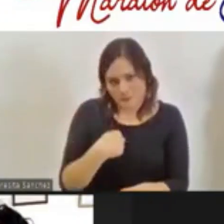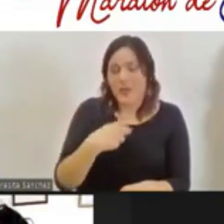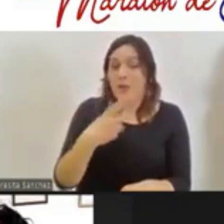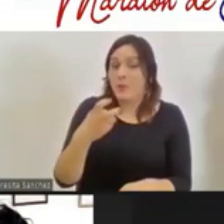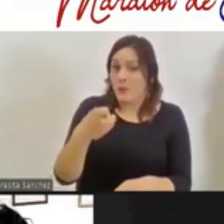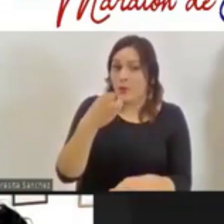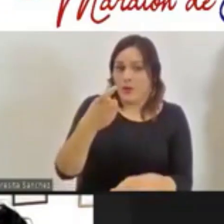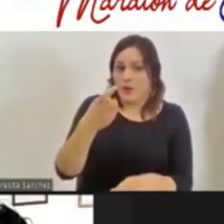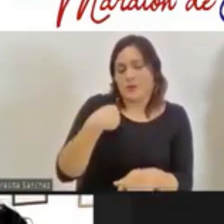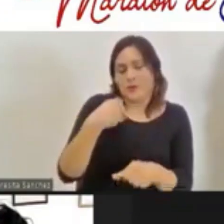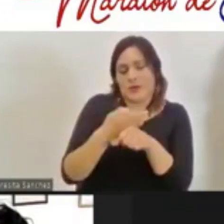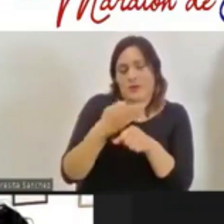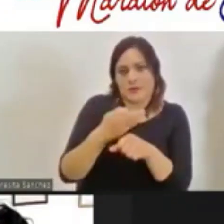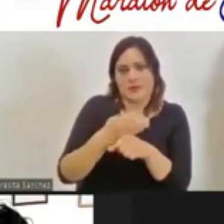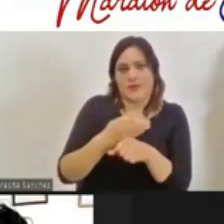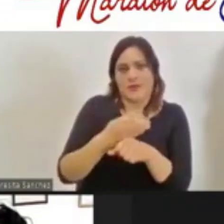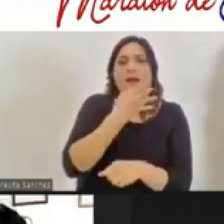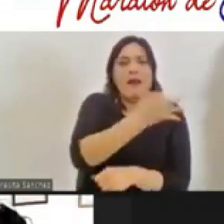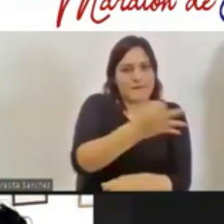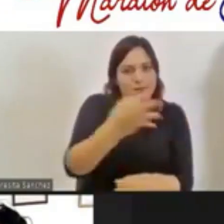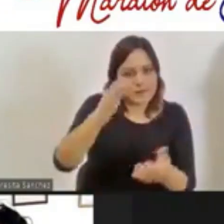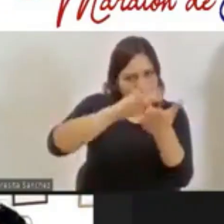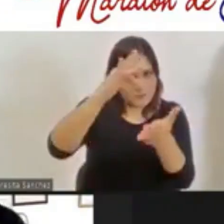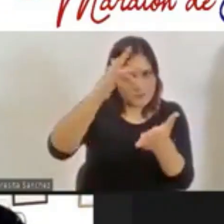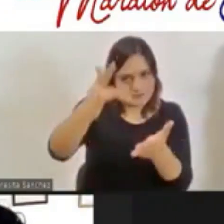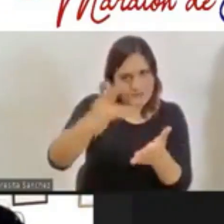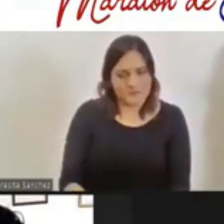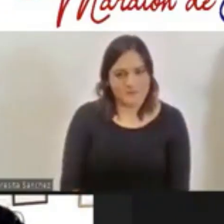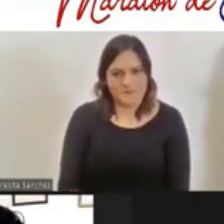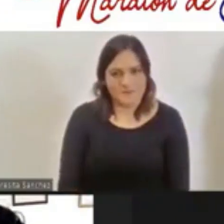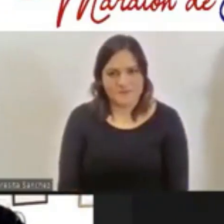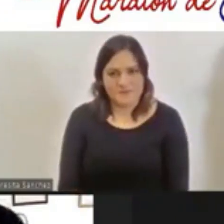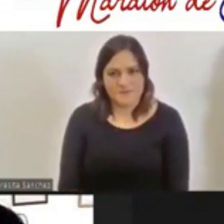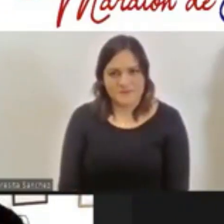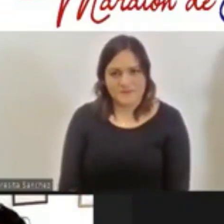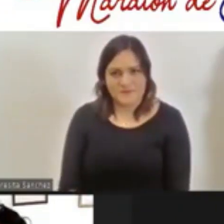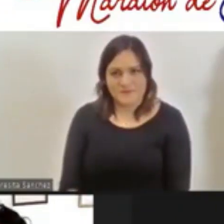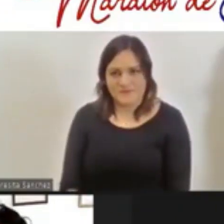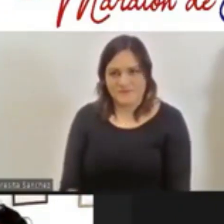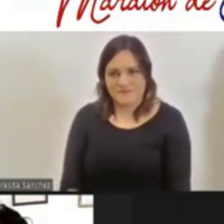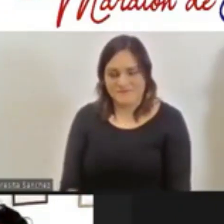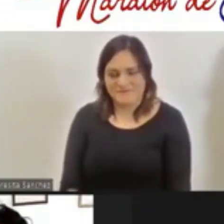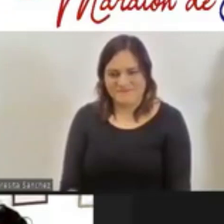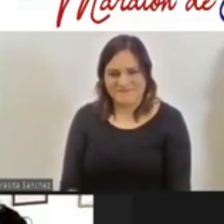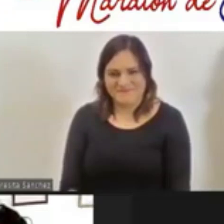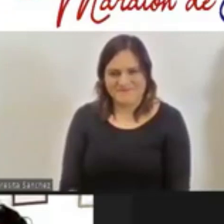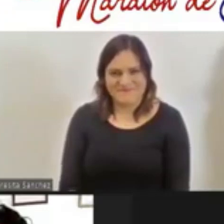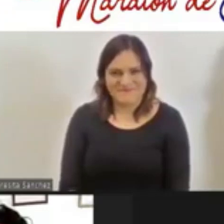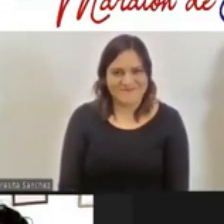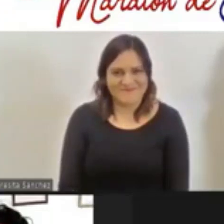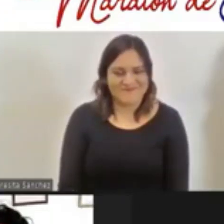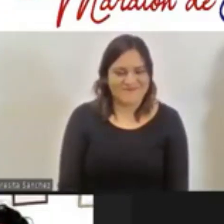gracias. Gracias a ustedes. Sí. Gracias. Un gusto. Muchísimas gracias.